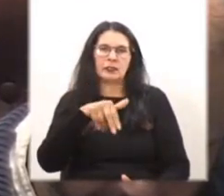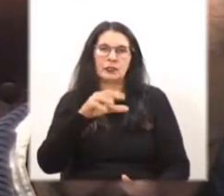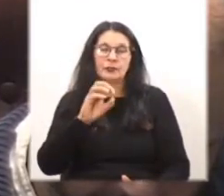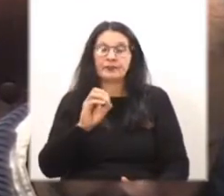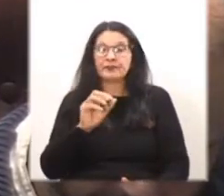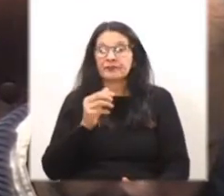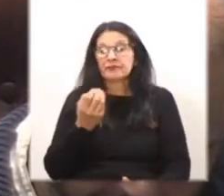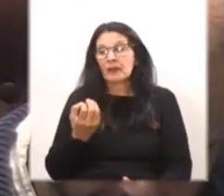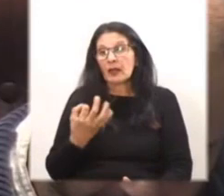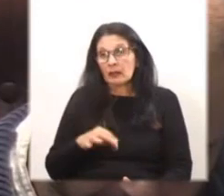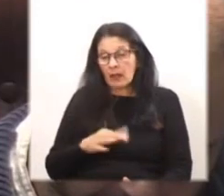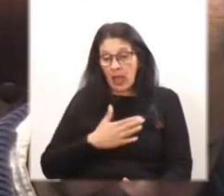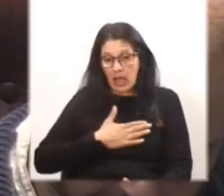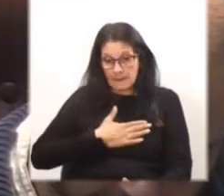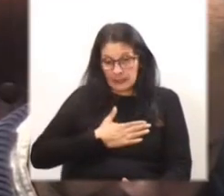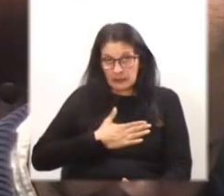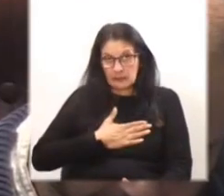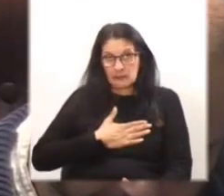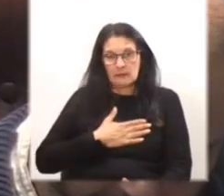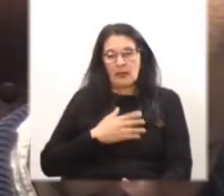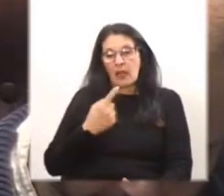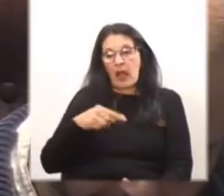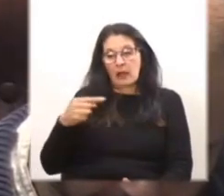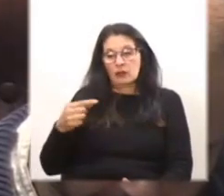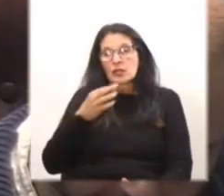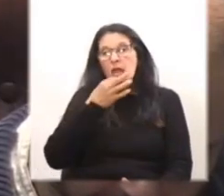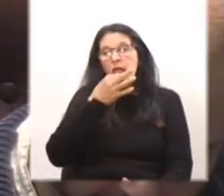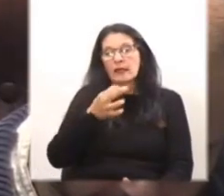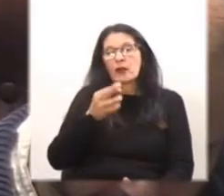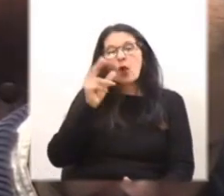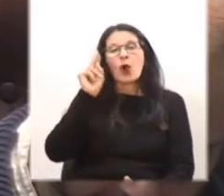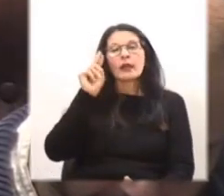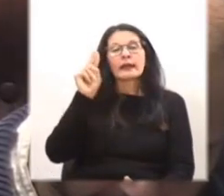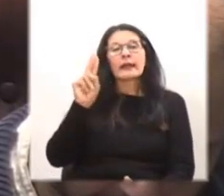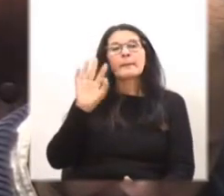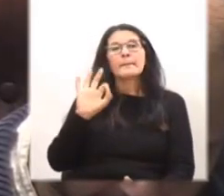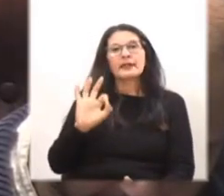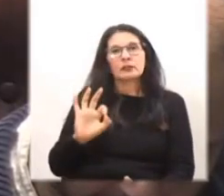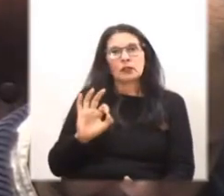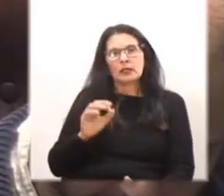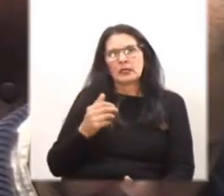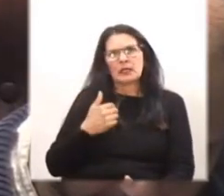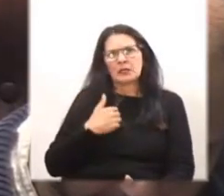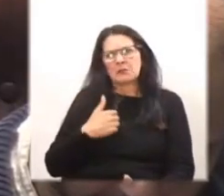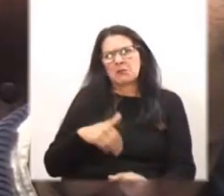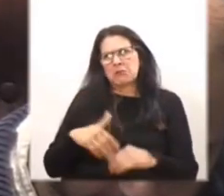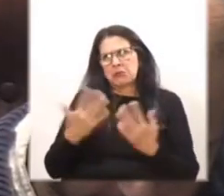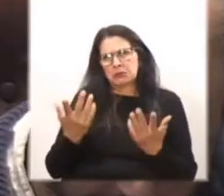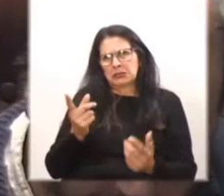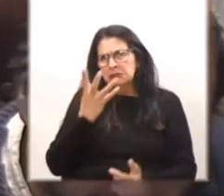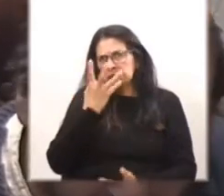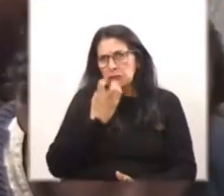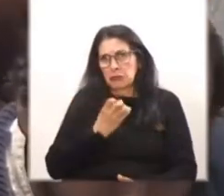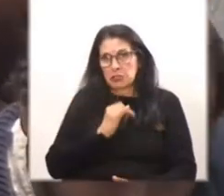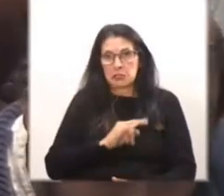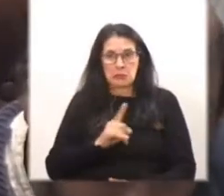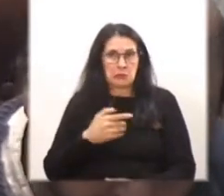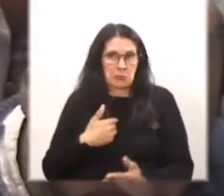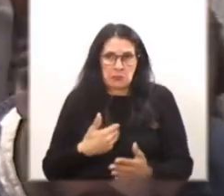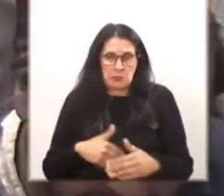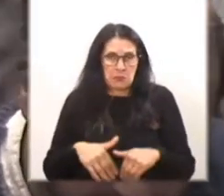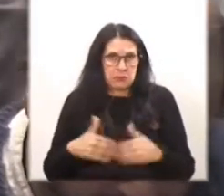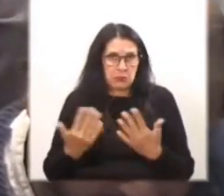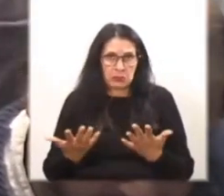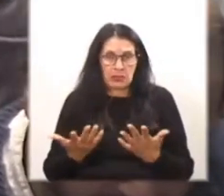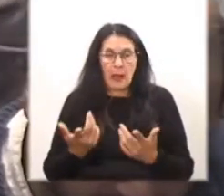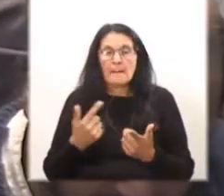presidente, las cosas que digo las digo con respeto y me importa muy poco el que se enoje, porque